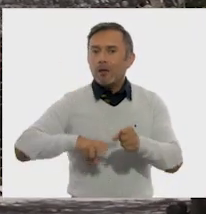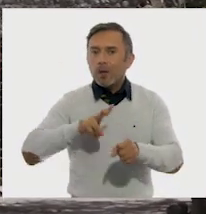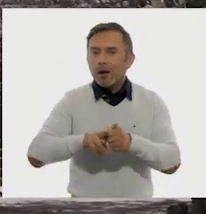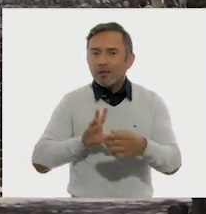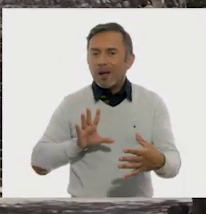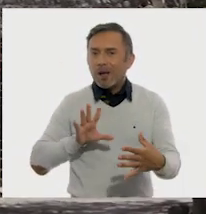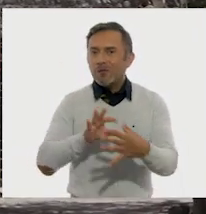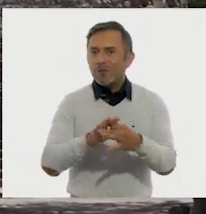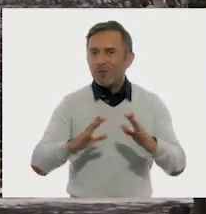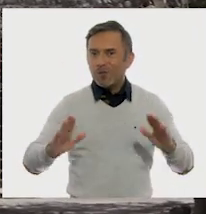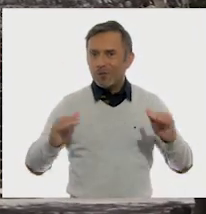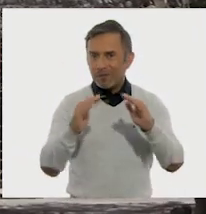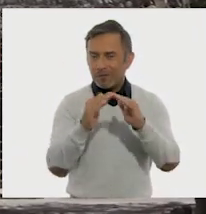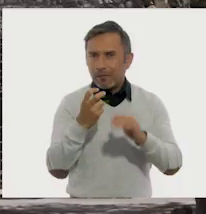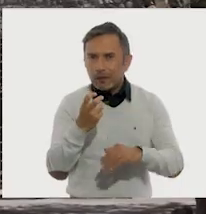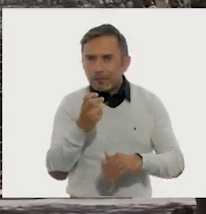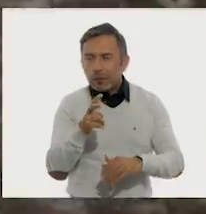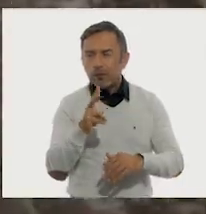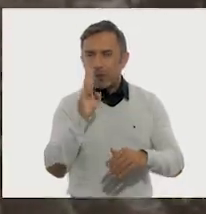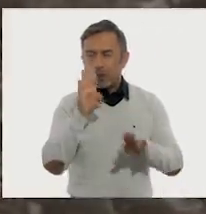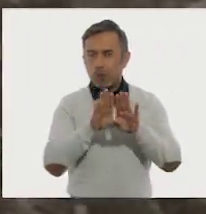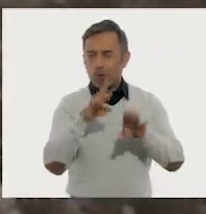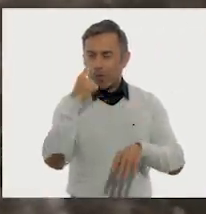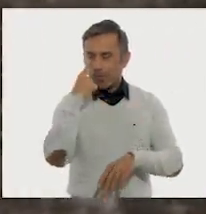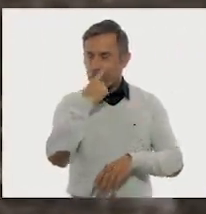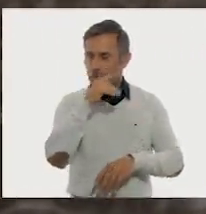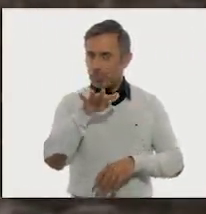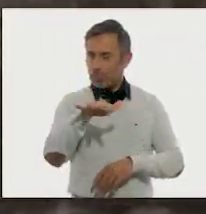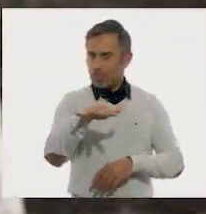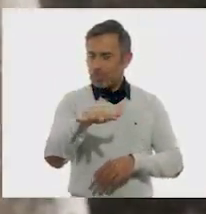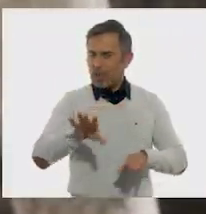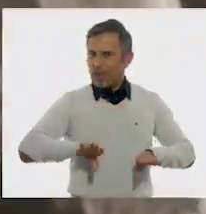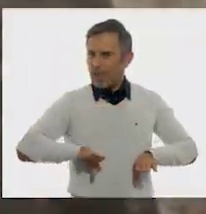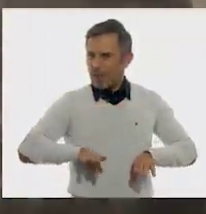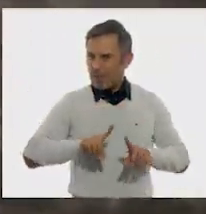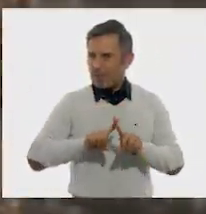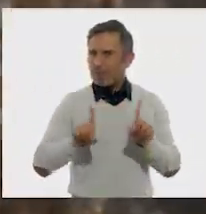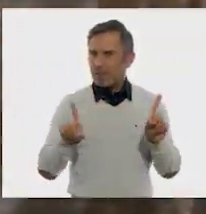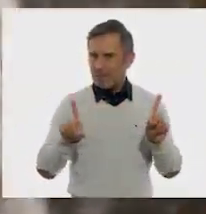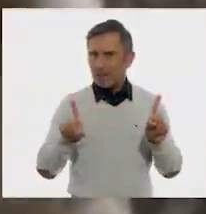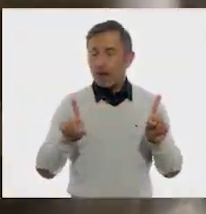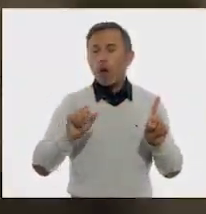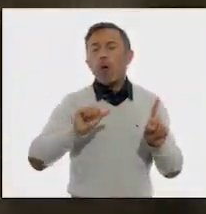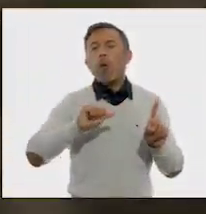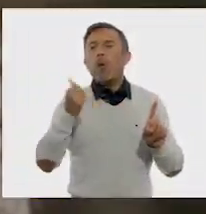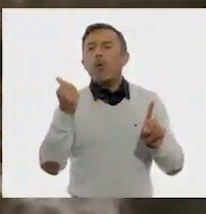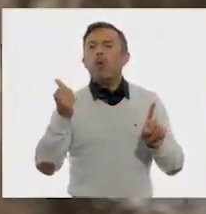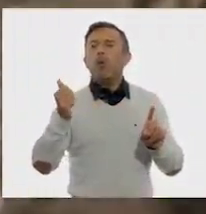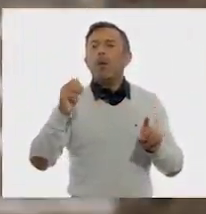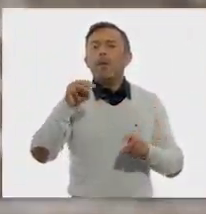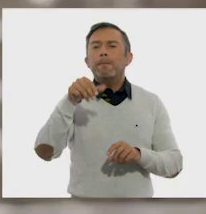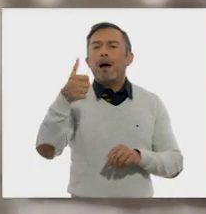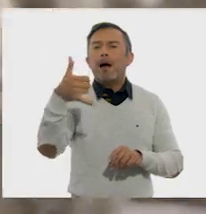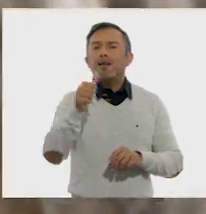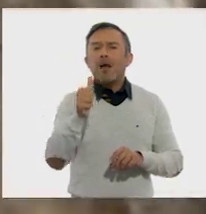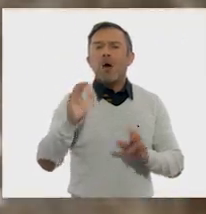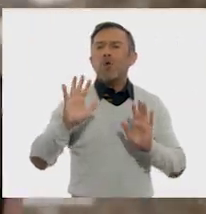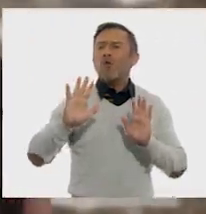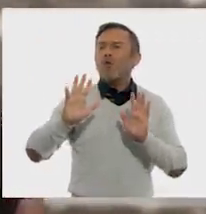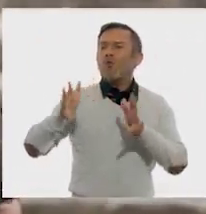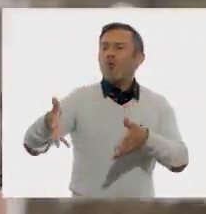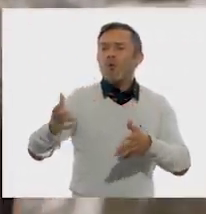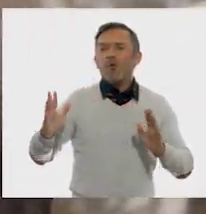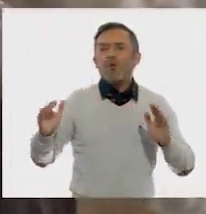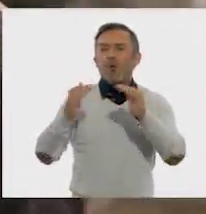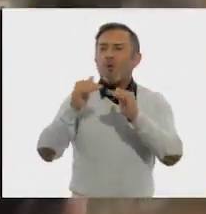le da como que un plus, ¿no? O sea, se ve diferente. Tiene algo completamente diferente a todas las ruinas mayas que yo había visto. Sí. Oye, pues